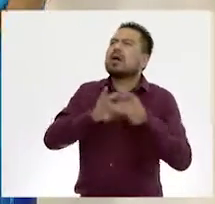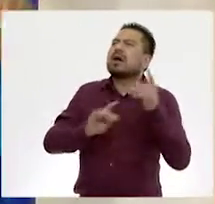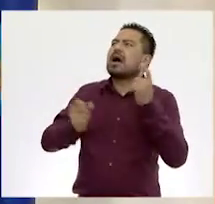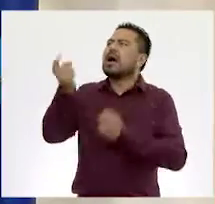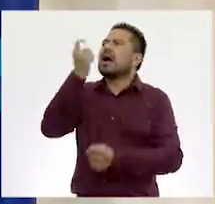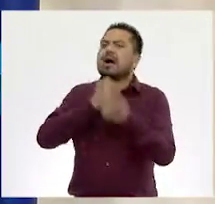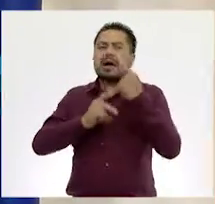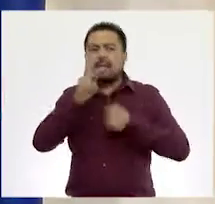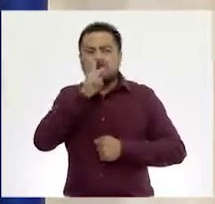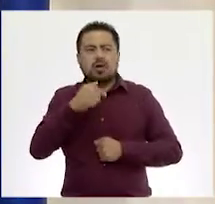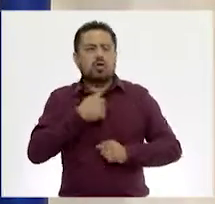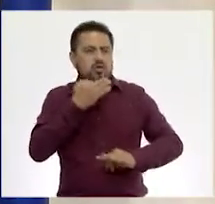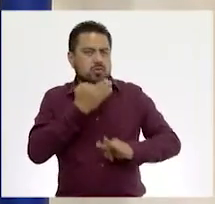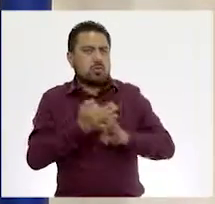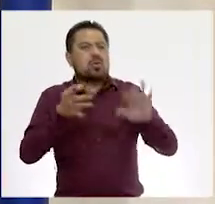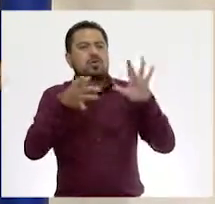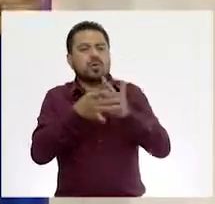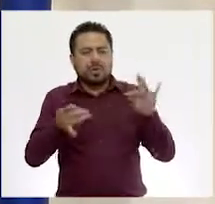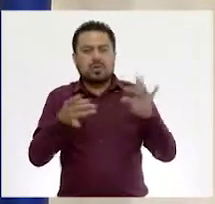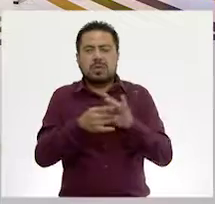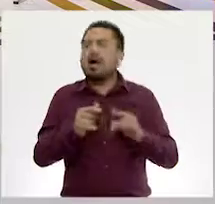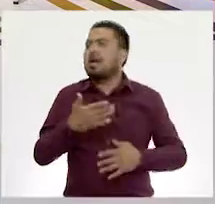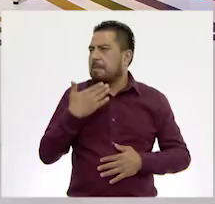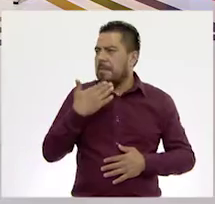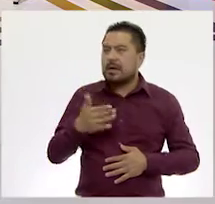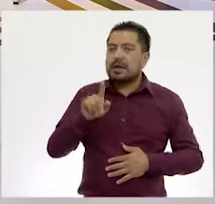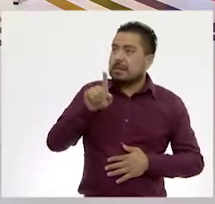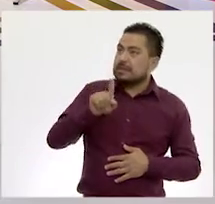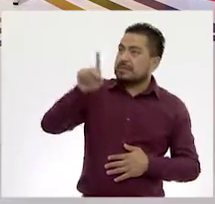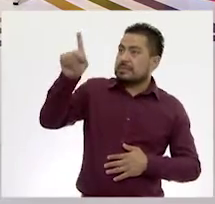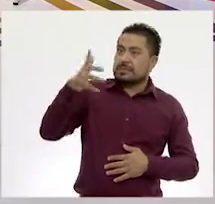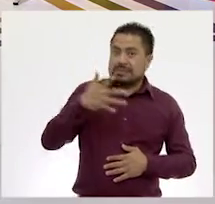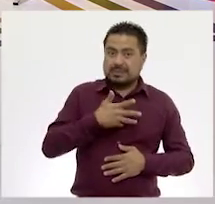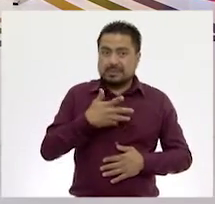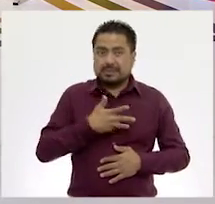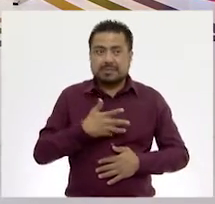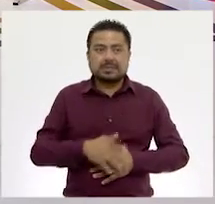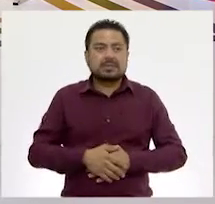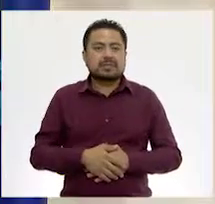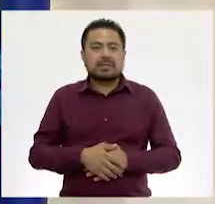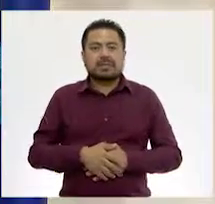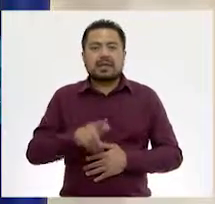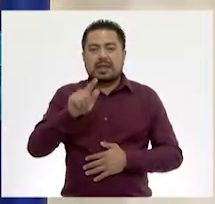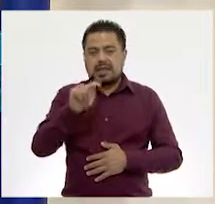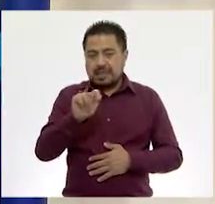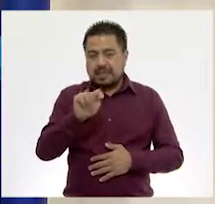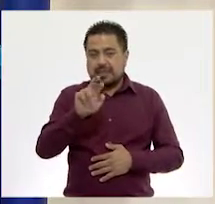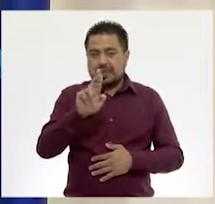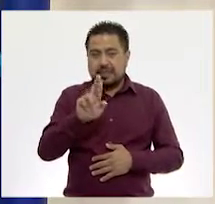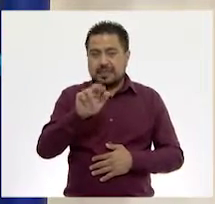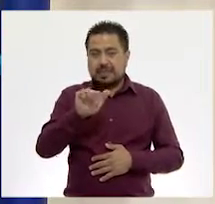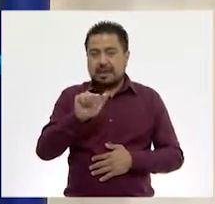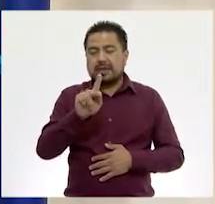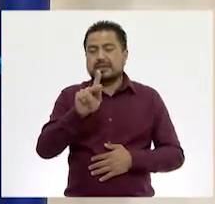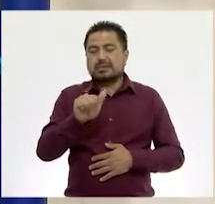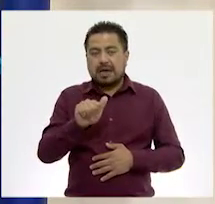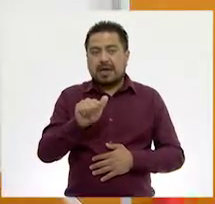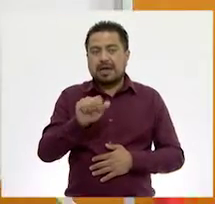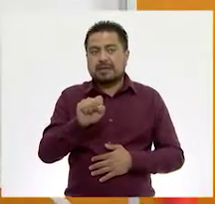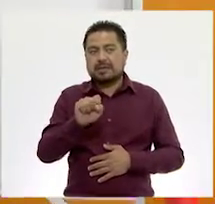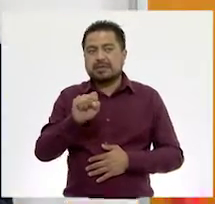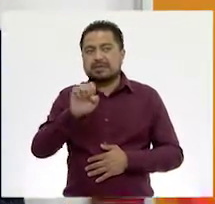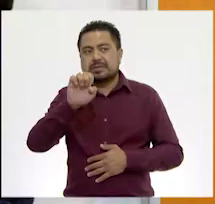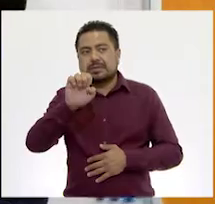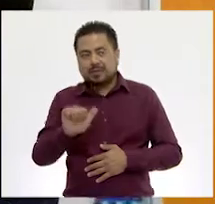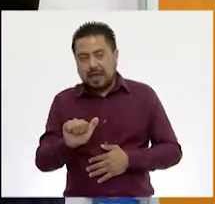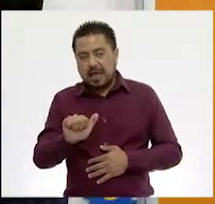algunas palabras, yo las voy a decir. Muy ¿sí? bien. Tenemos ahí. Sí. Traspasa. Traspasa